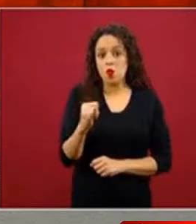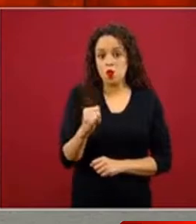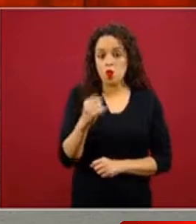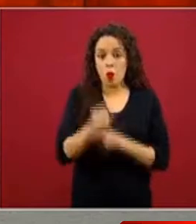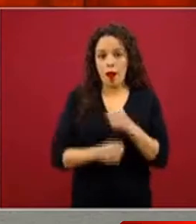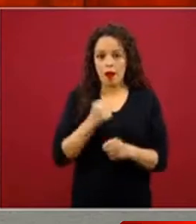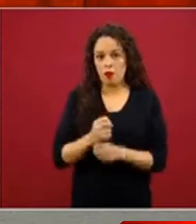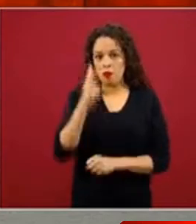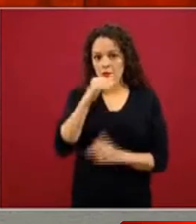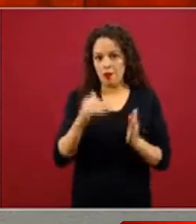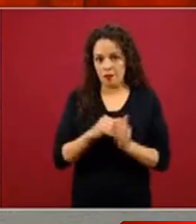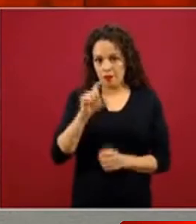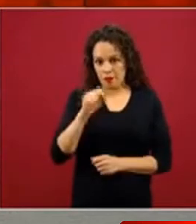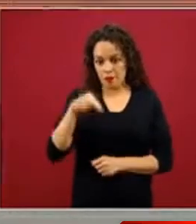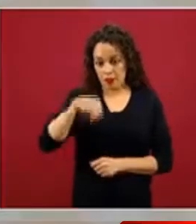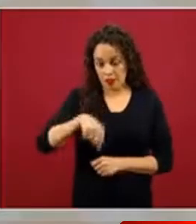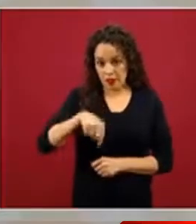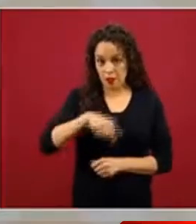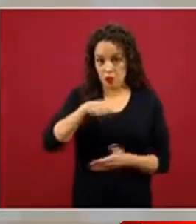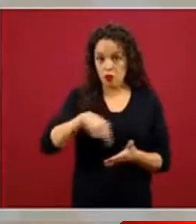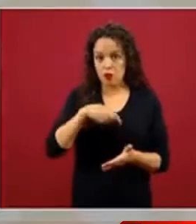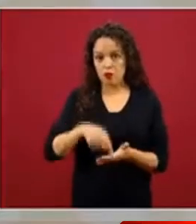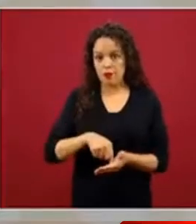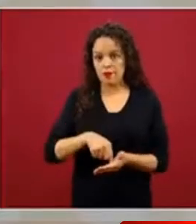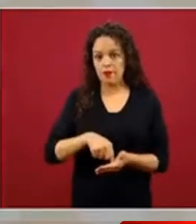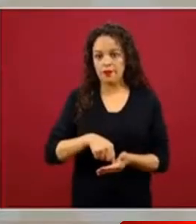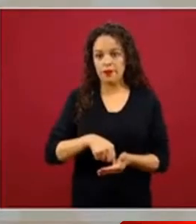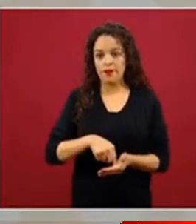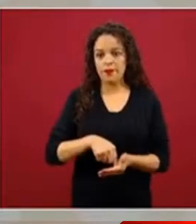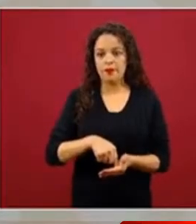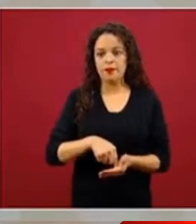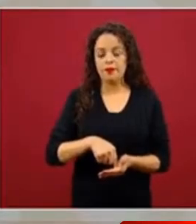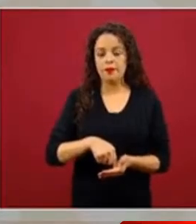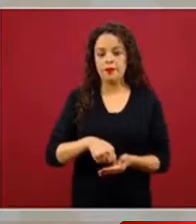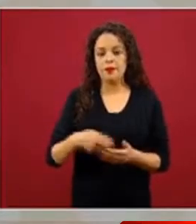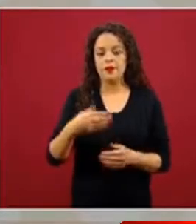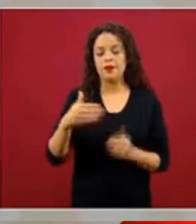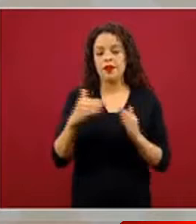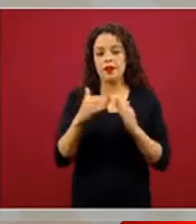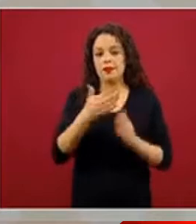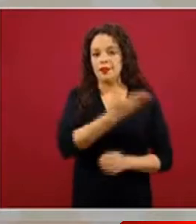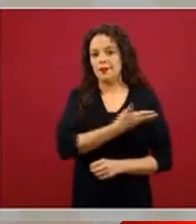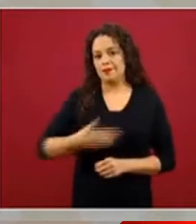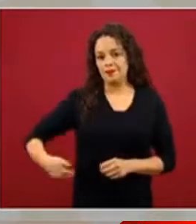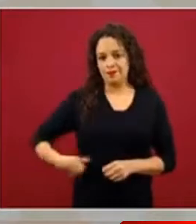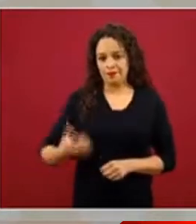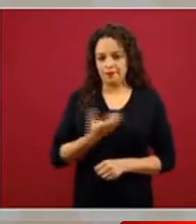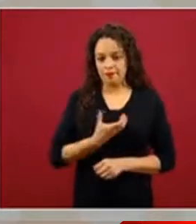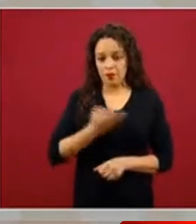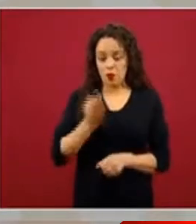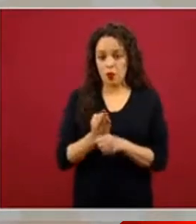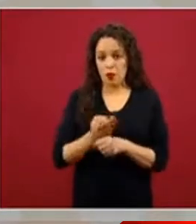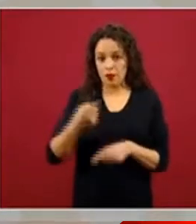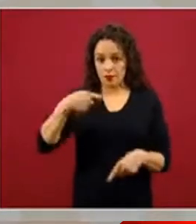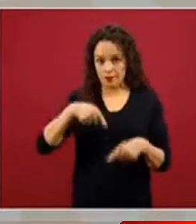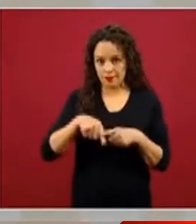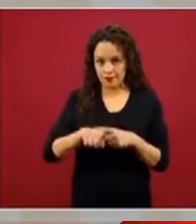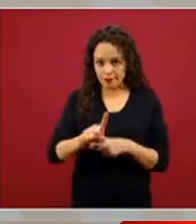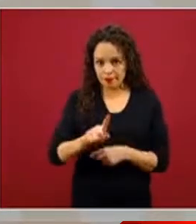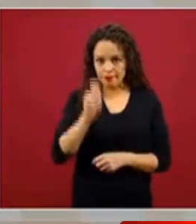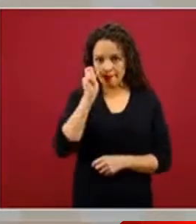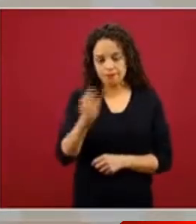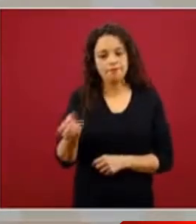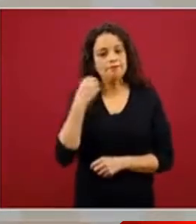Estamos en el Palacio Nacional de México, en la Ciudad de México, y vamos a iniciar la conferencia de prensa diaria